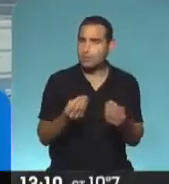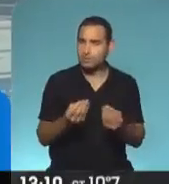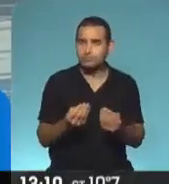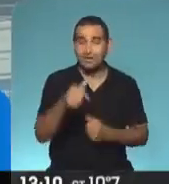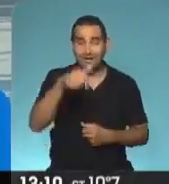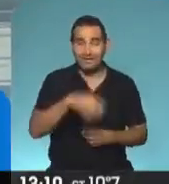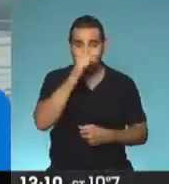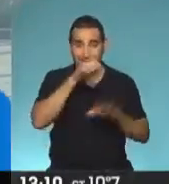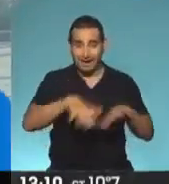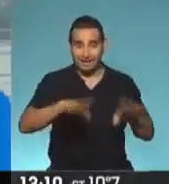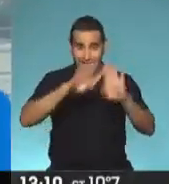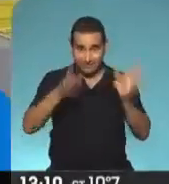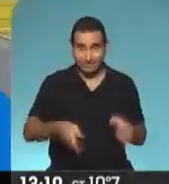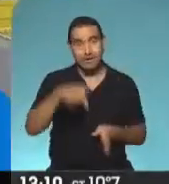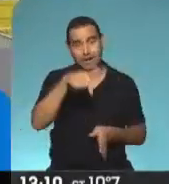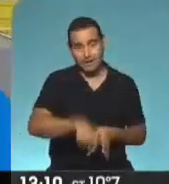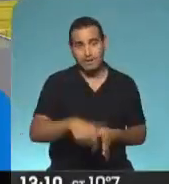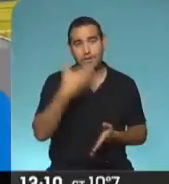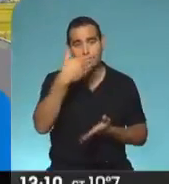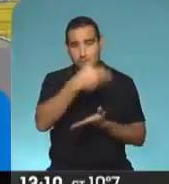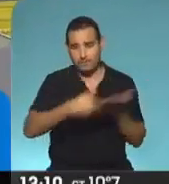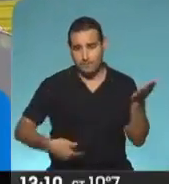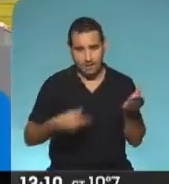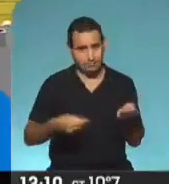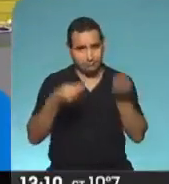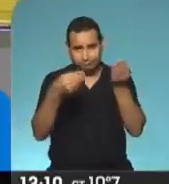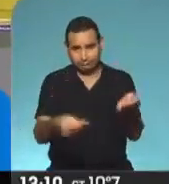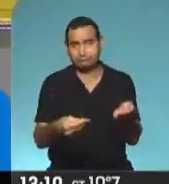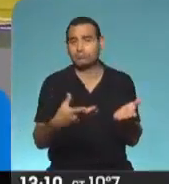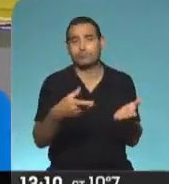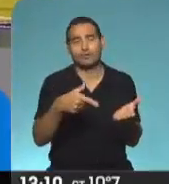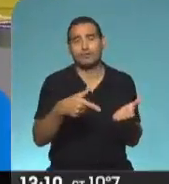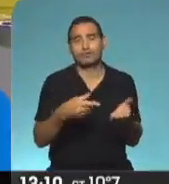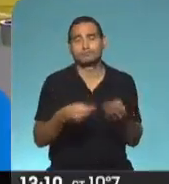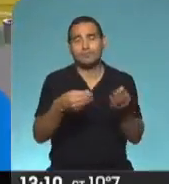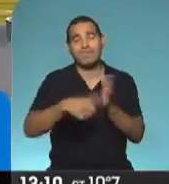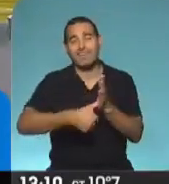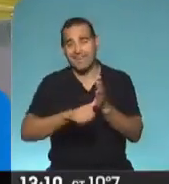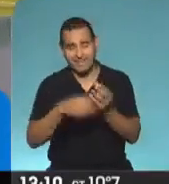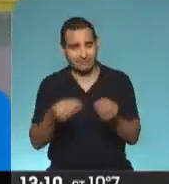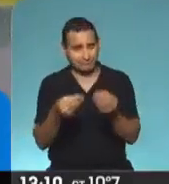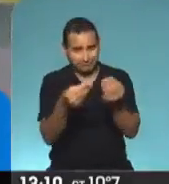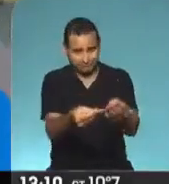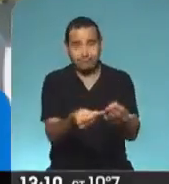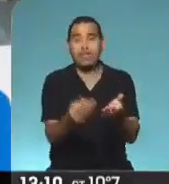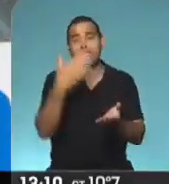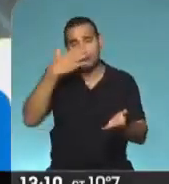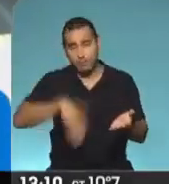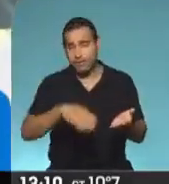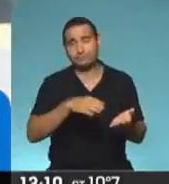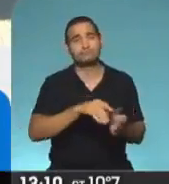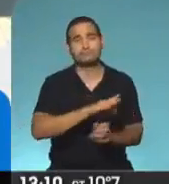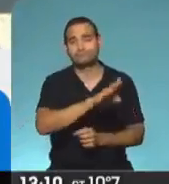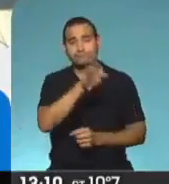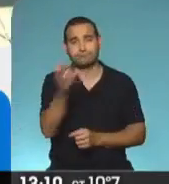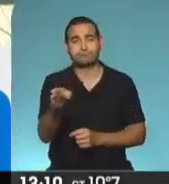este jardín de infantes se entregan los papeles, se presentan los formularios, se entrega el DNI y después se pasa